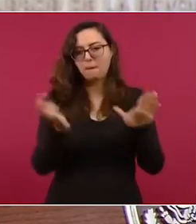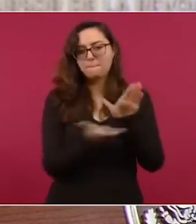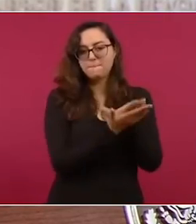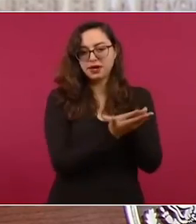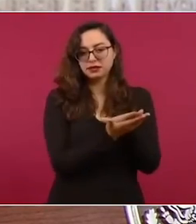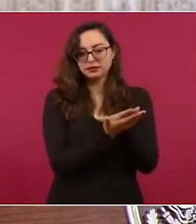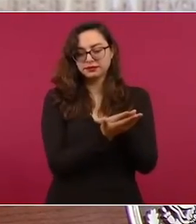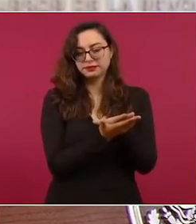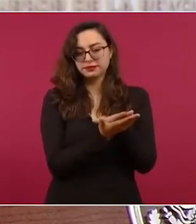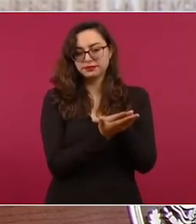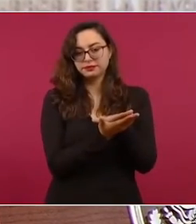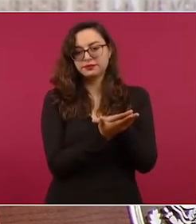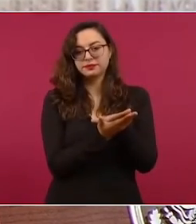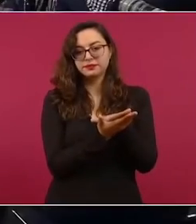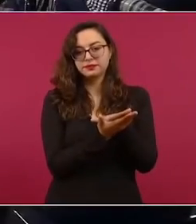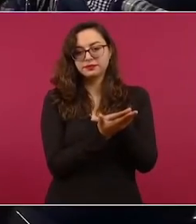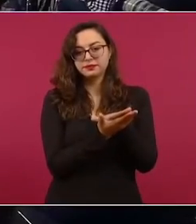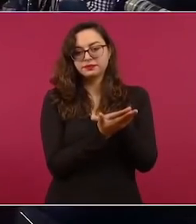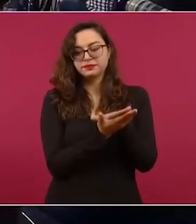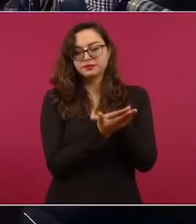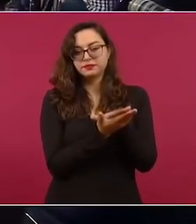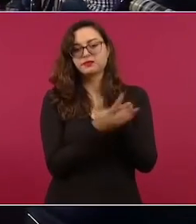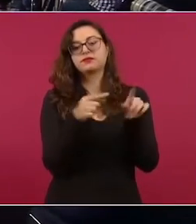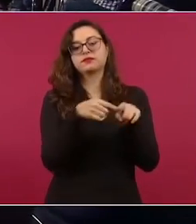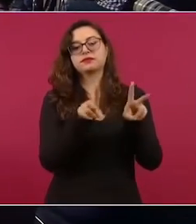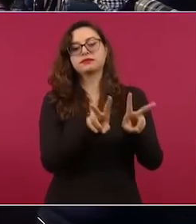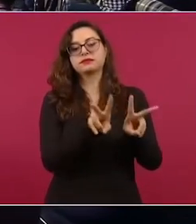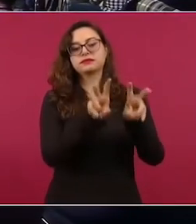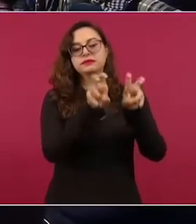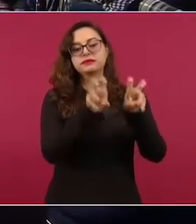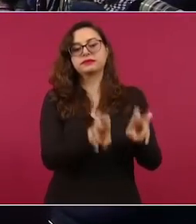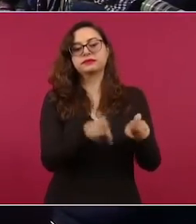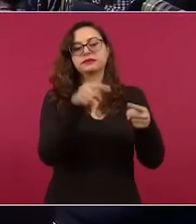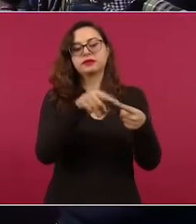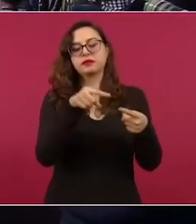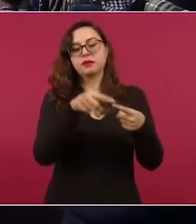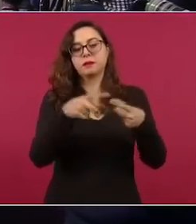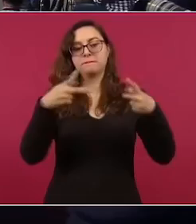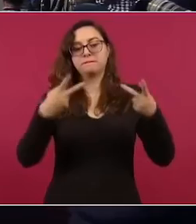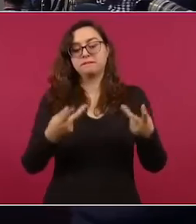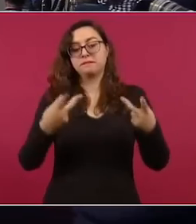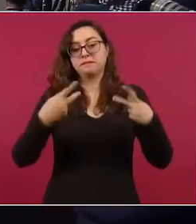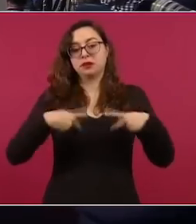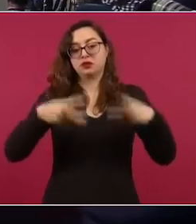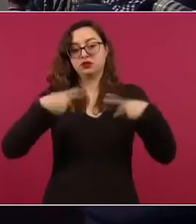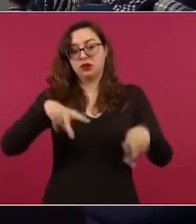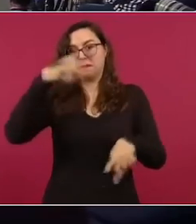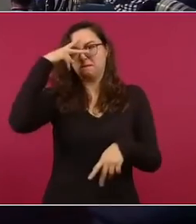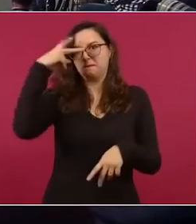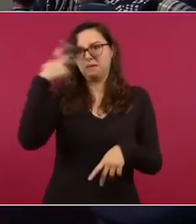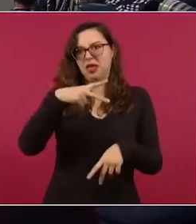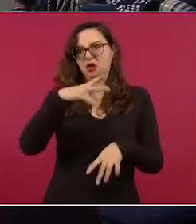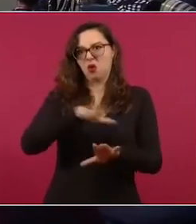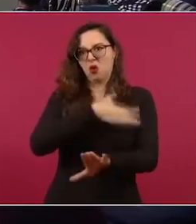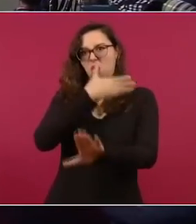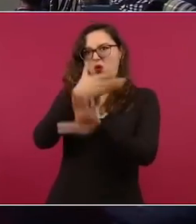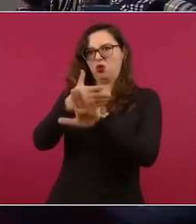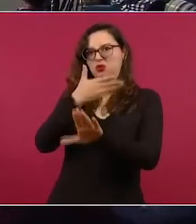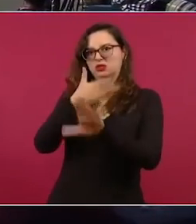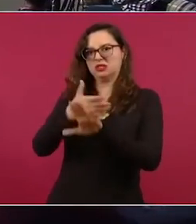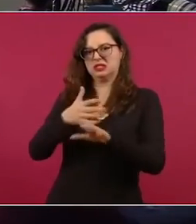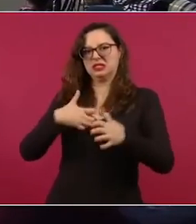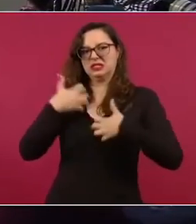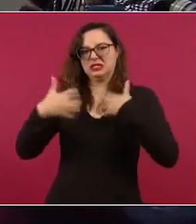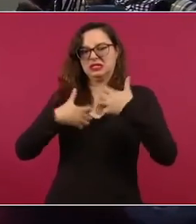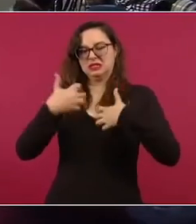¿Cómo? El pensamiento de la reacción mexicana. El pensamiento de la reacción mexicana. Y hay otro que se